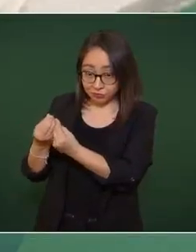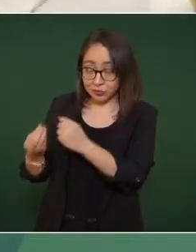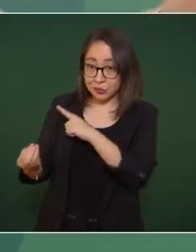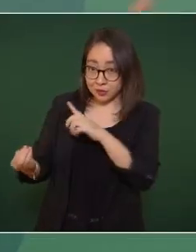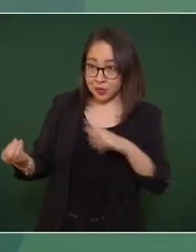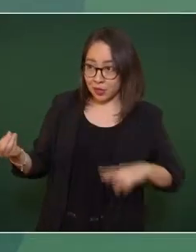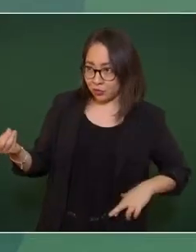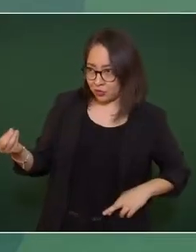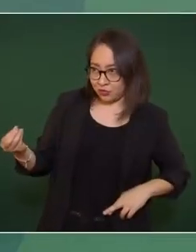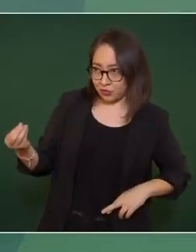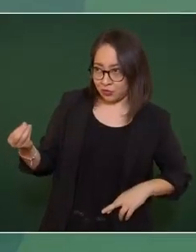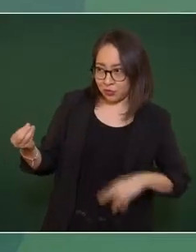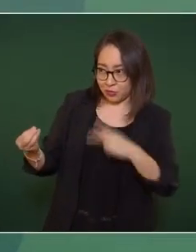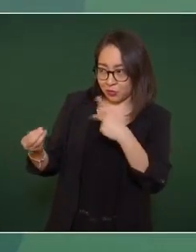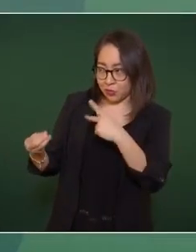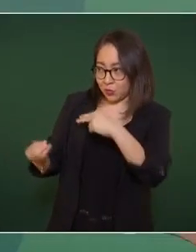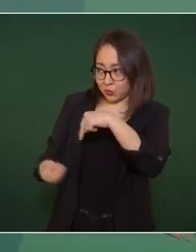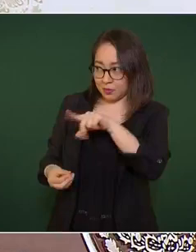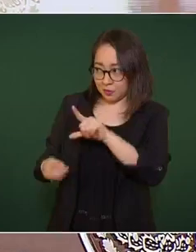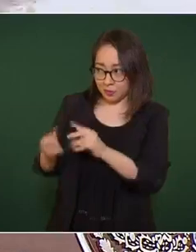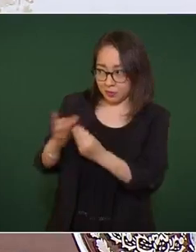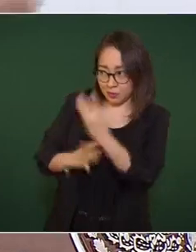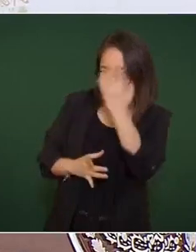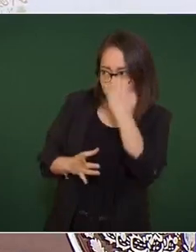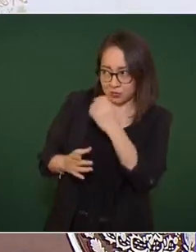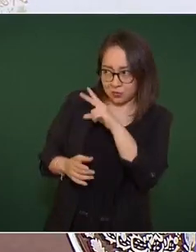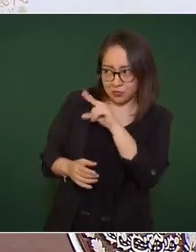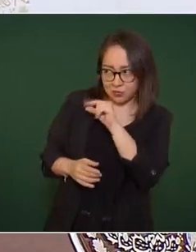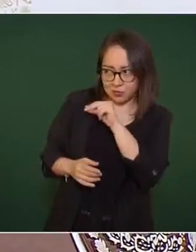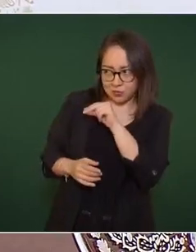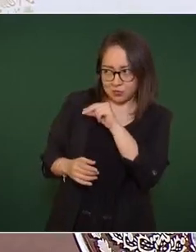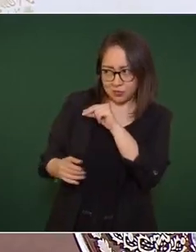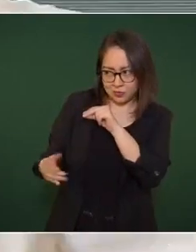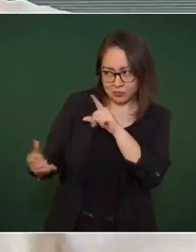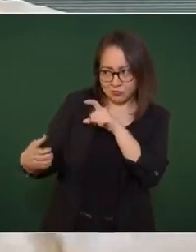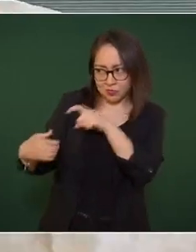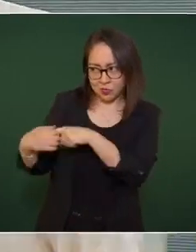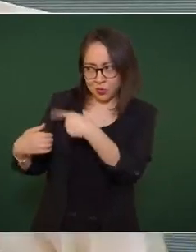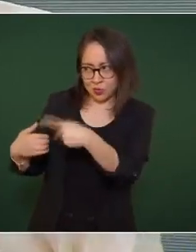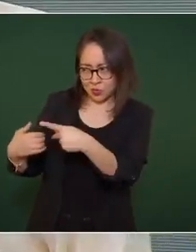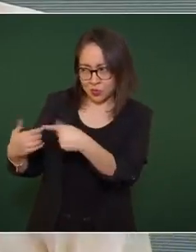gobernador de Nuevo León, pero